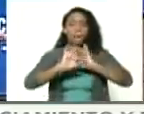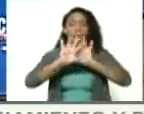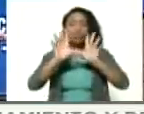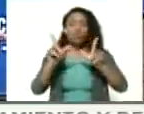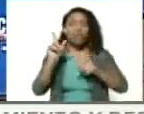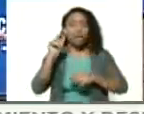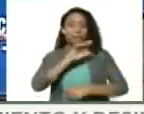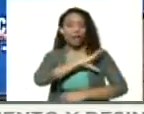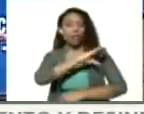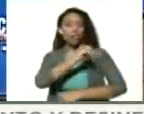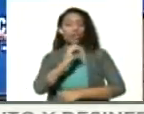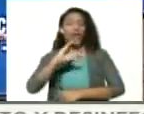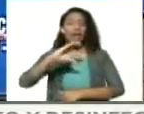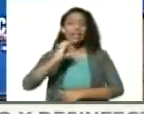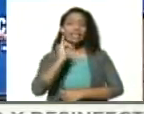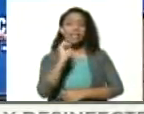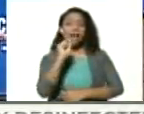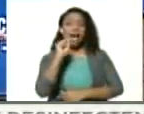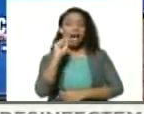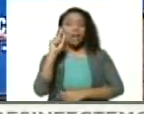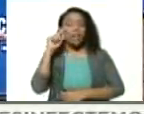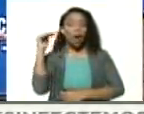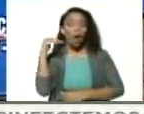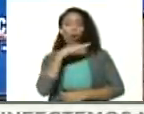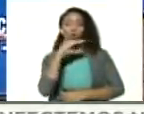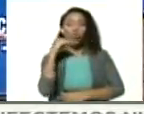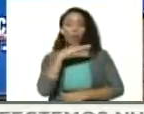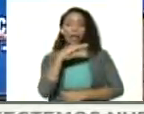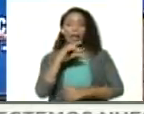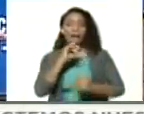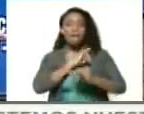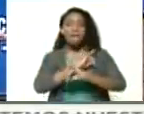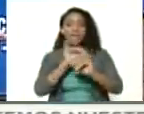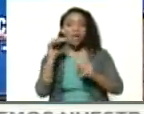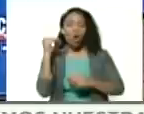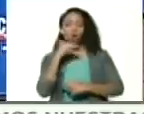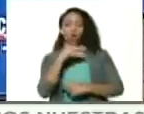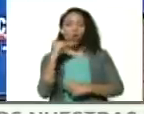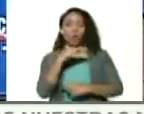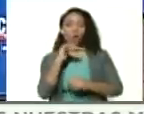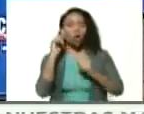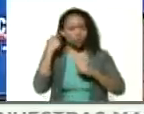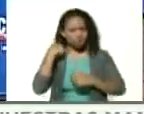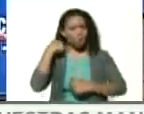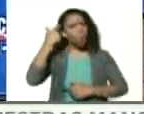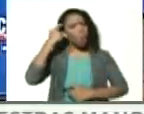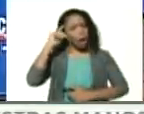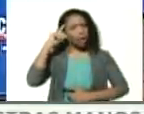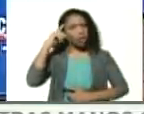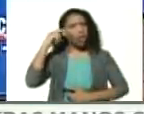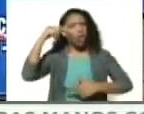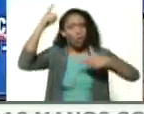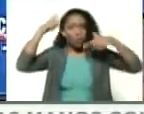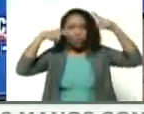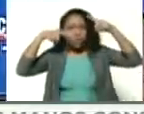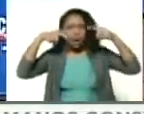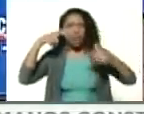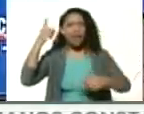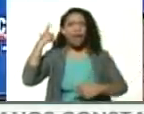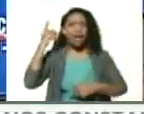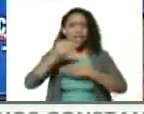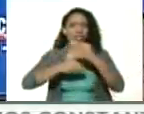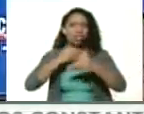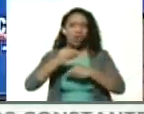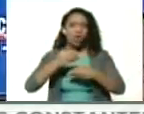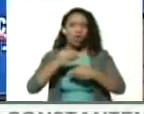CIA. Octubre, finales de octubre, recuerdo que el comandante Chávez hizo una